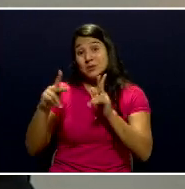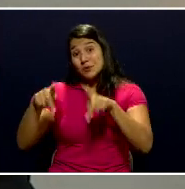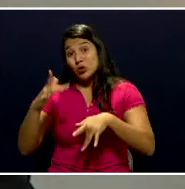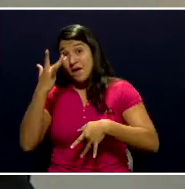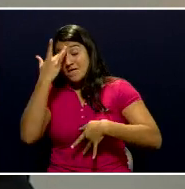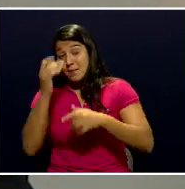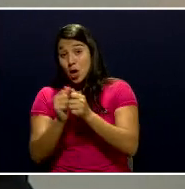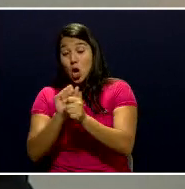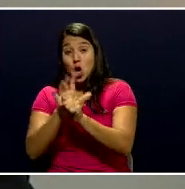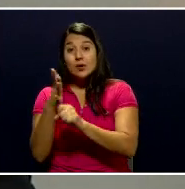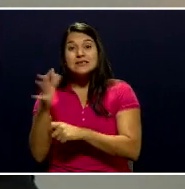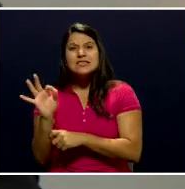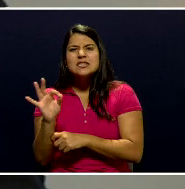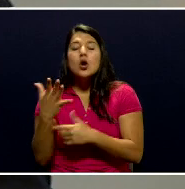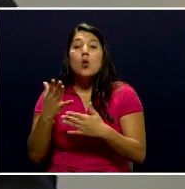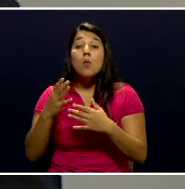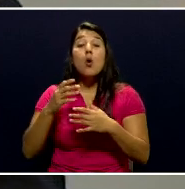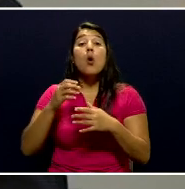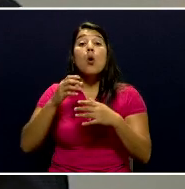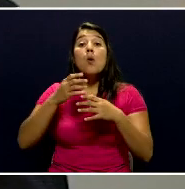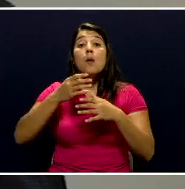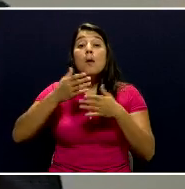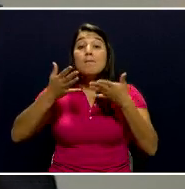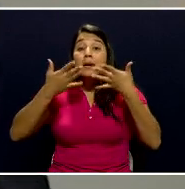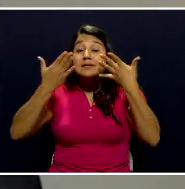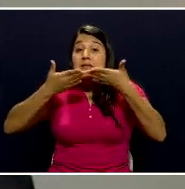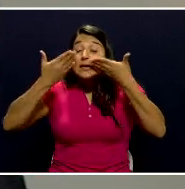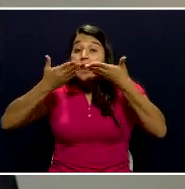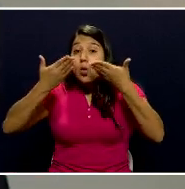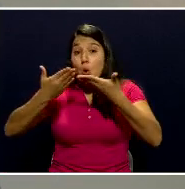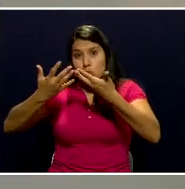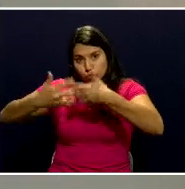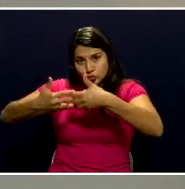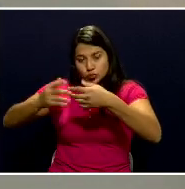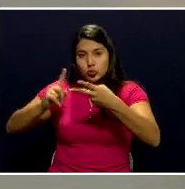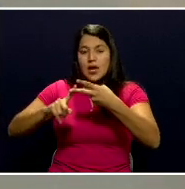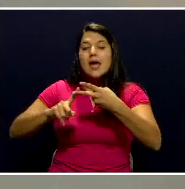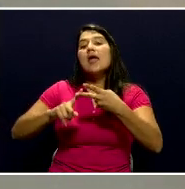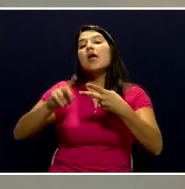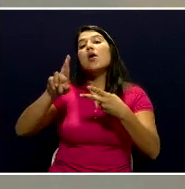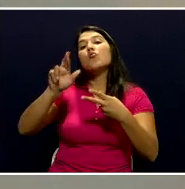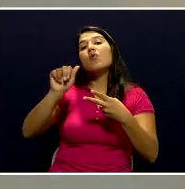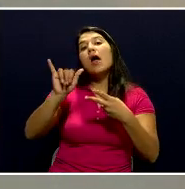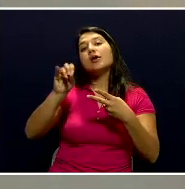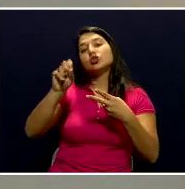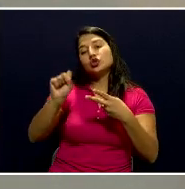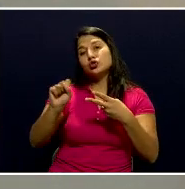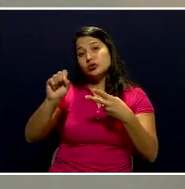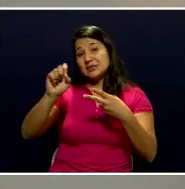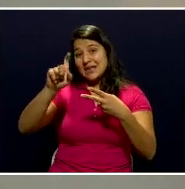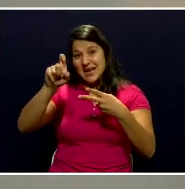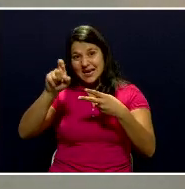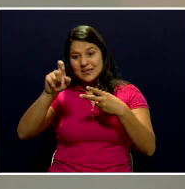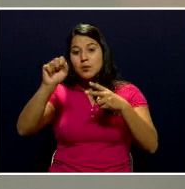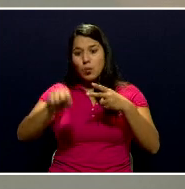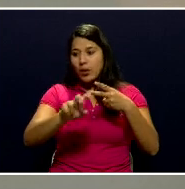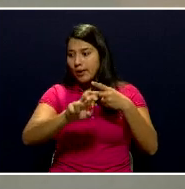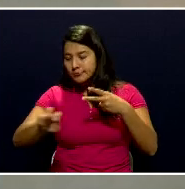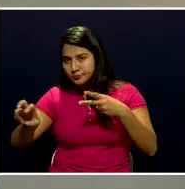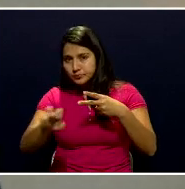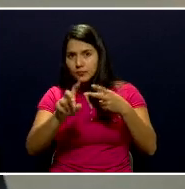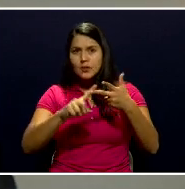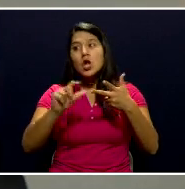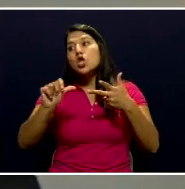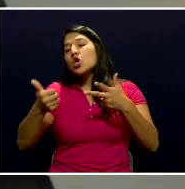hablando de ventiladores mecánicos, de equipo de rayos X portátil y otros tipos de instrumentos que se usan en